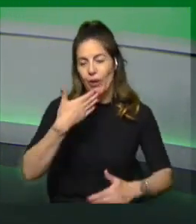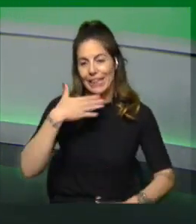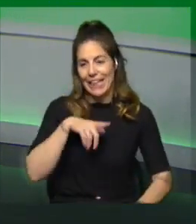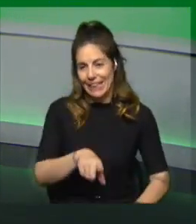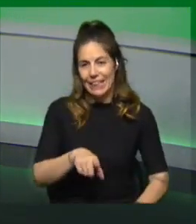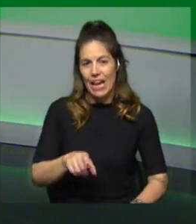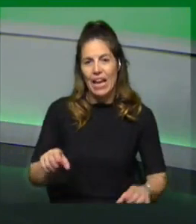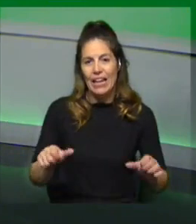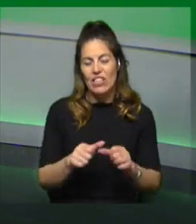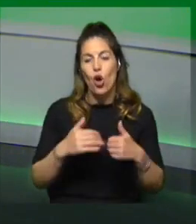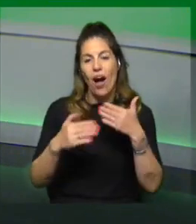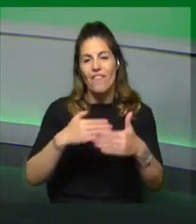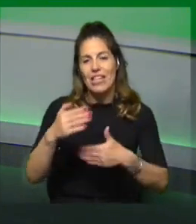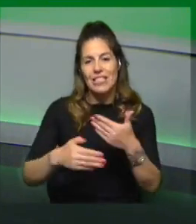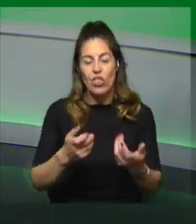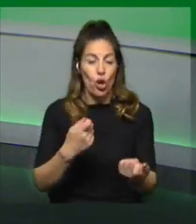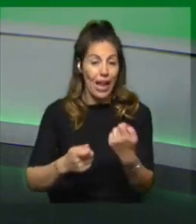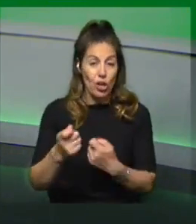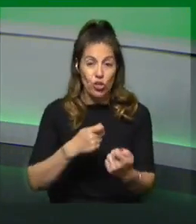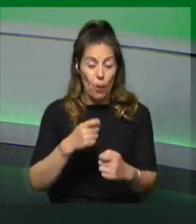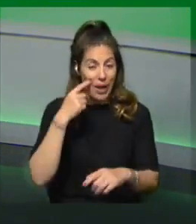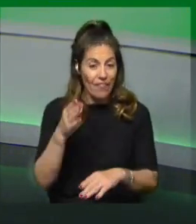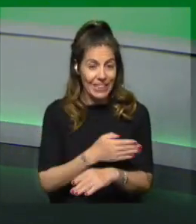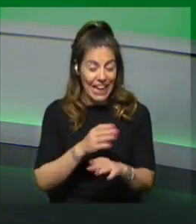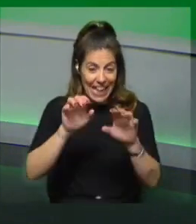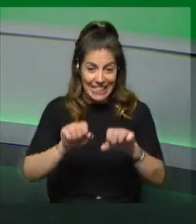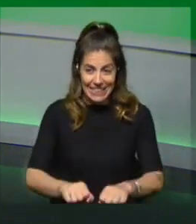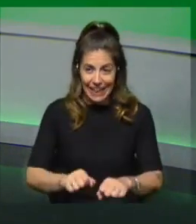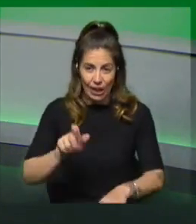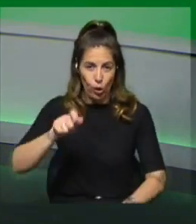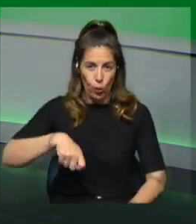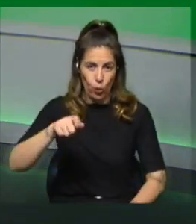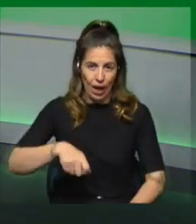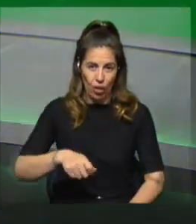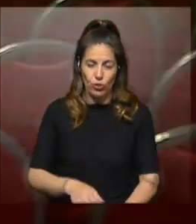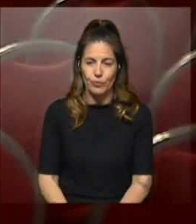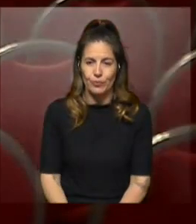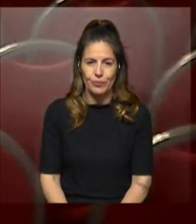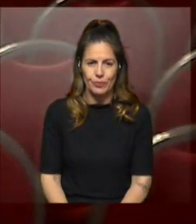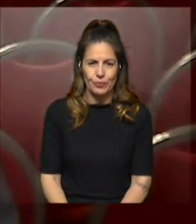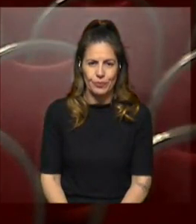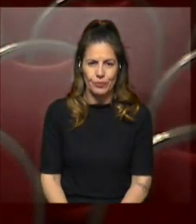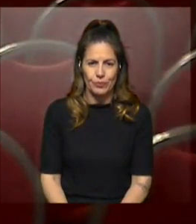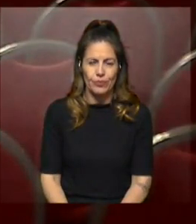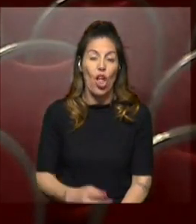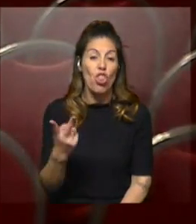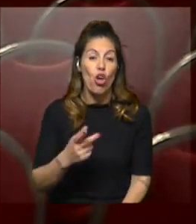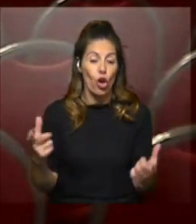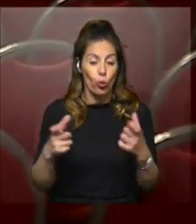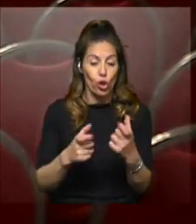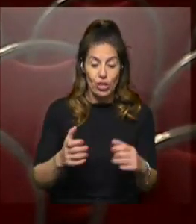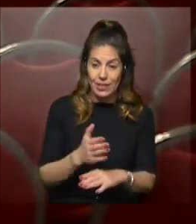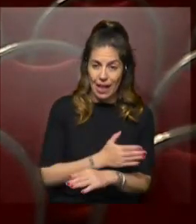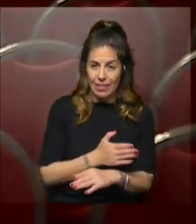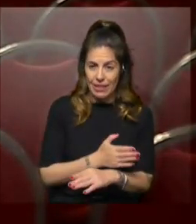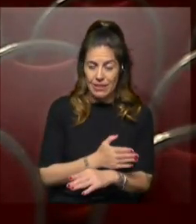se estaba avanzando la negociación para evitar el cierre de los juzgados. Tuvimos dos reuniones previamente